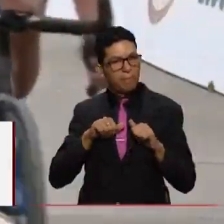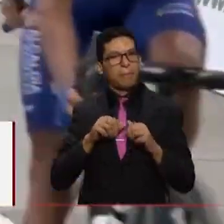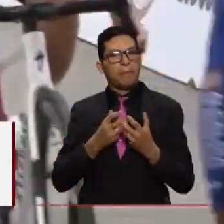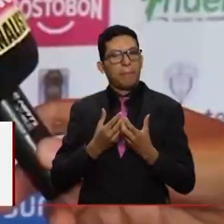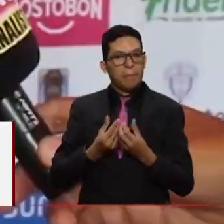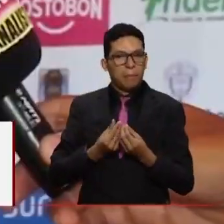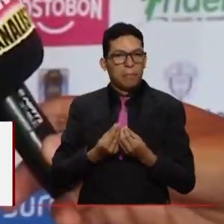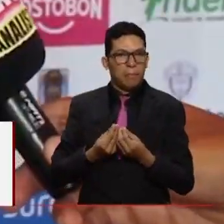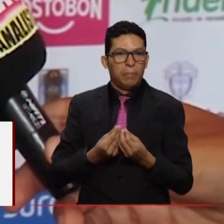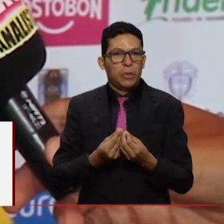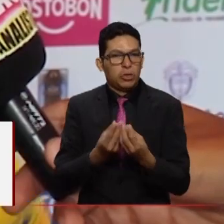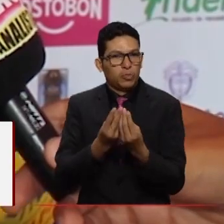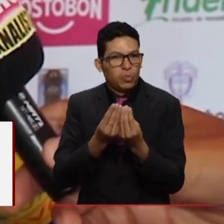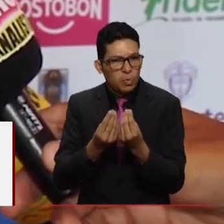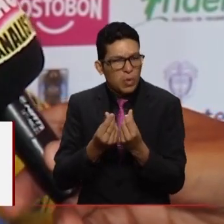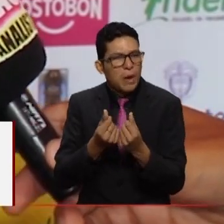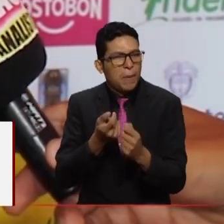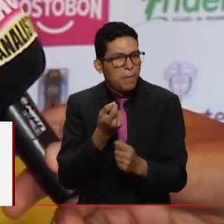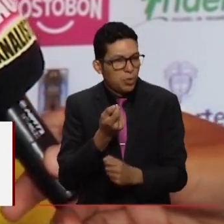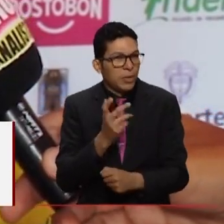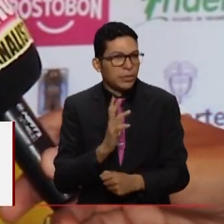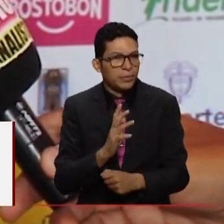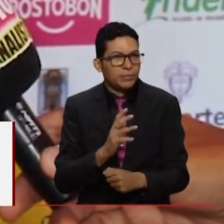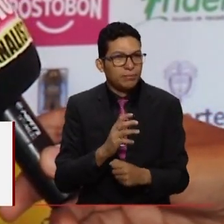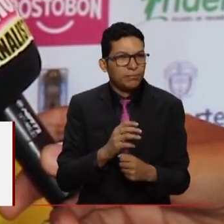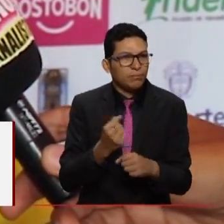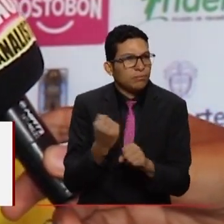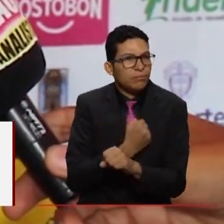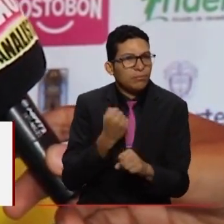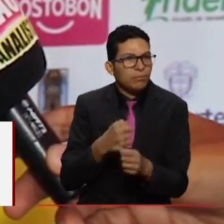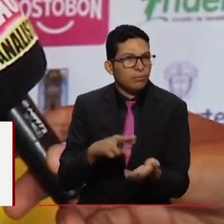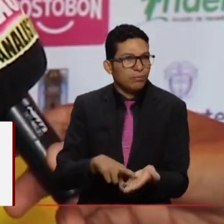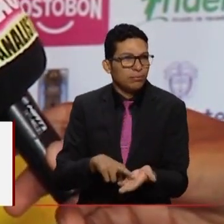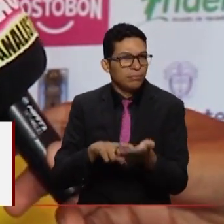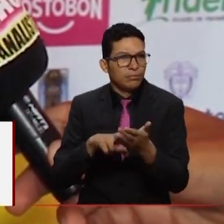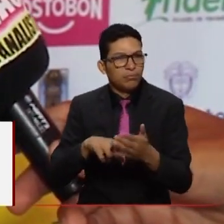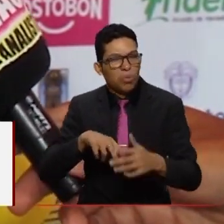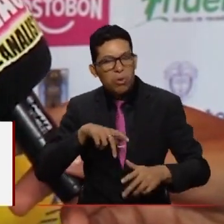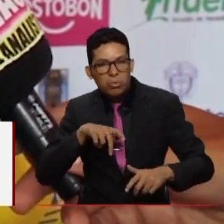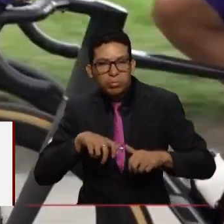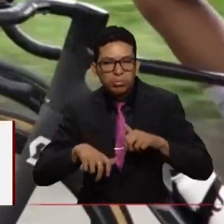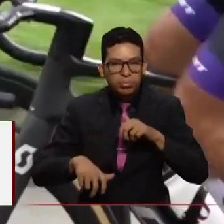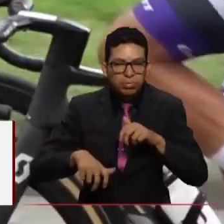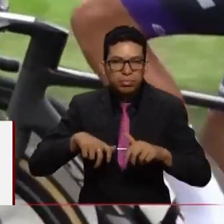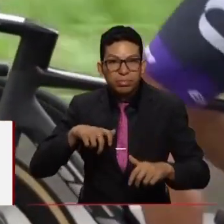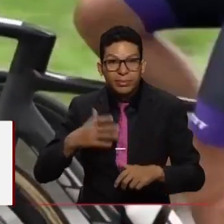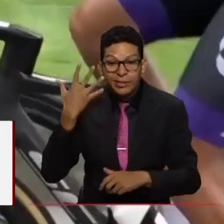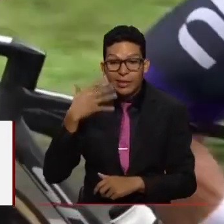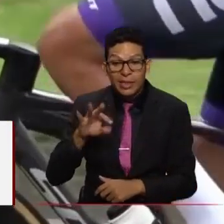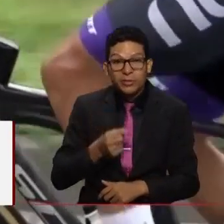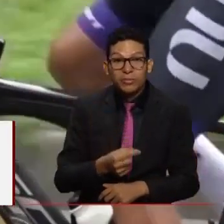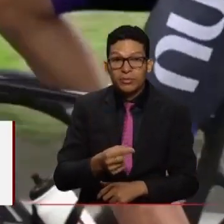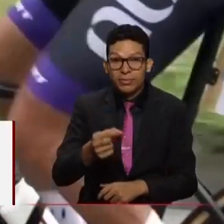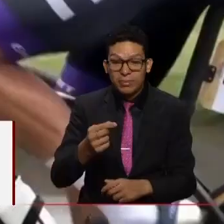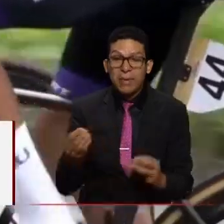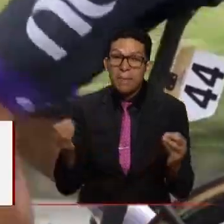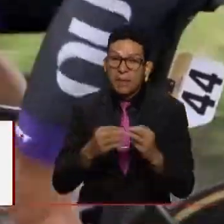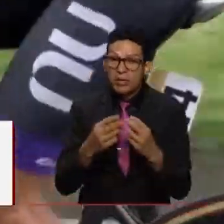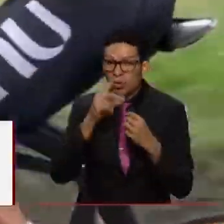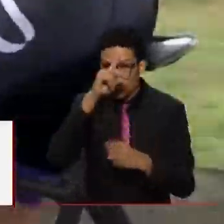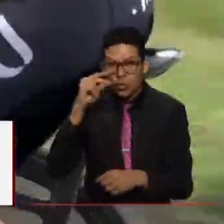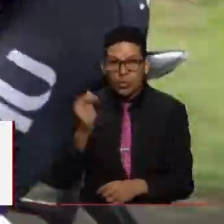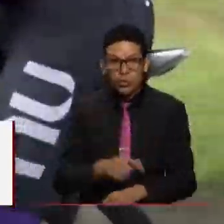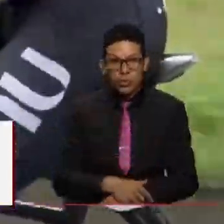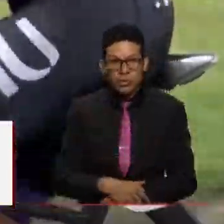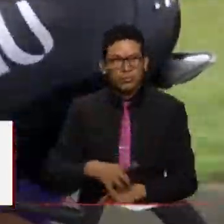llegamos sin novedad, trabajamos para recuperar, para pensando en los días que llegan. Siempre vamos con la ilusión de